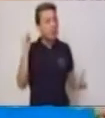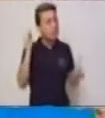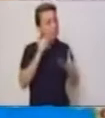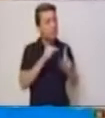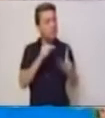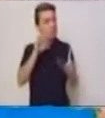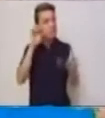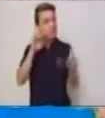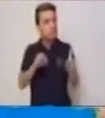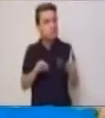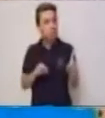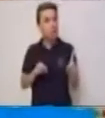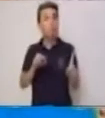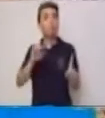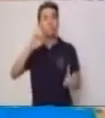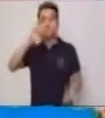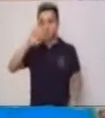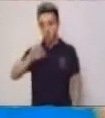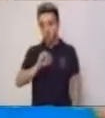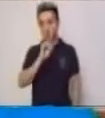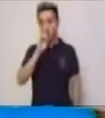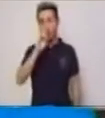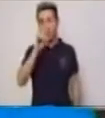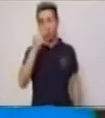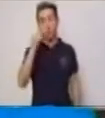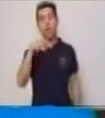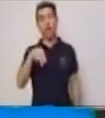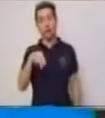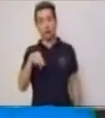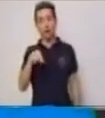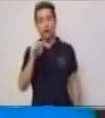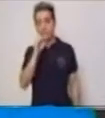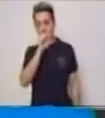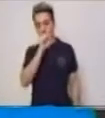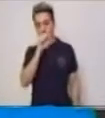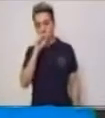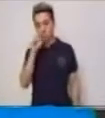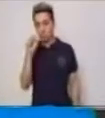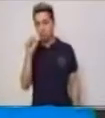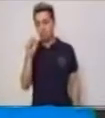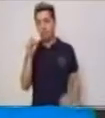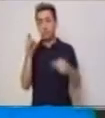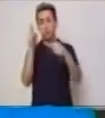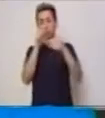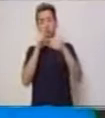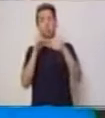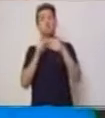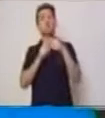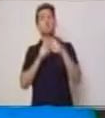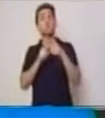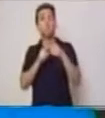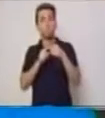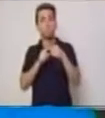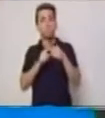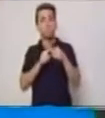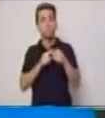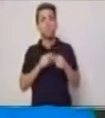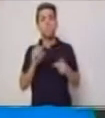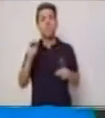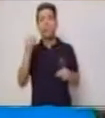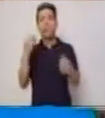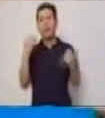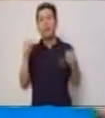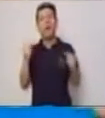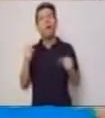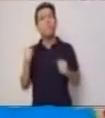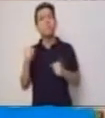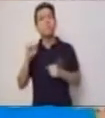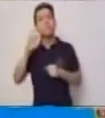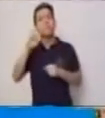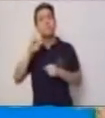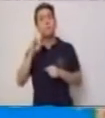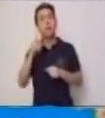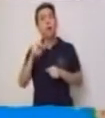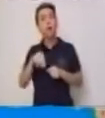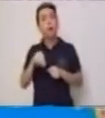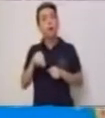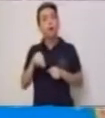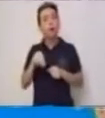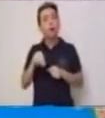es Juan. ¿Qué es lo que hace Juan? Es el predicado que hace